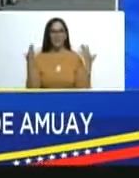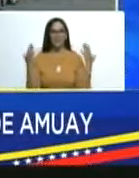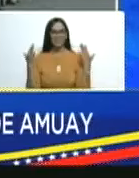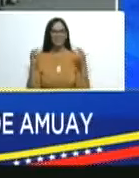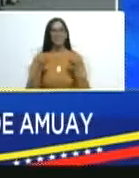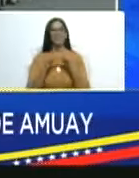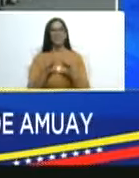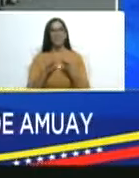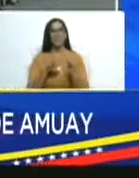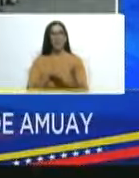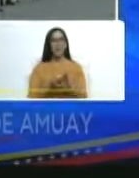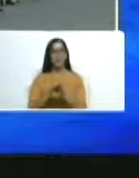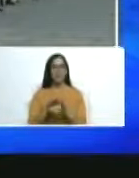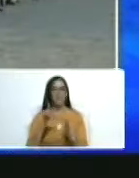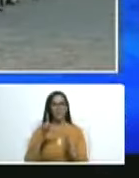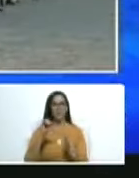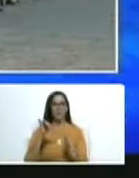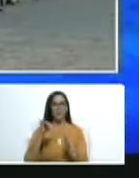Seguir avanzando, Loyo.